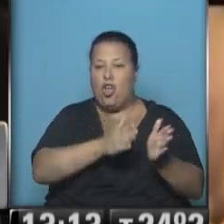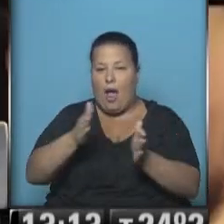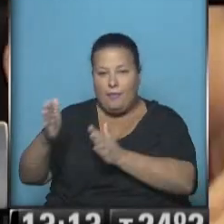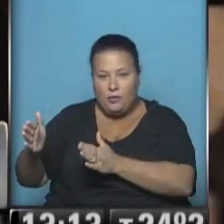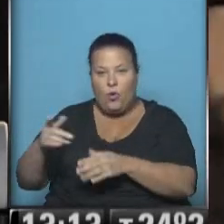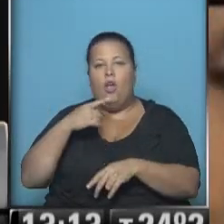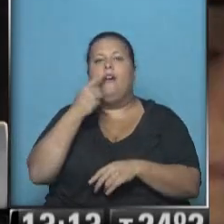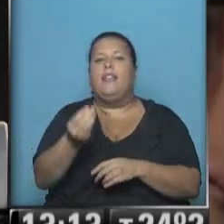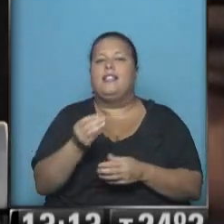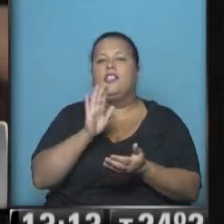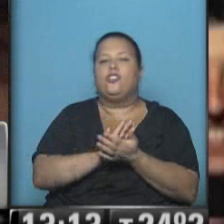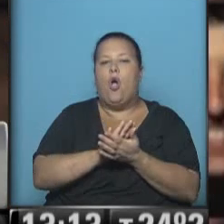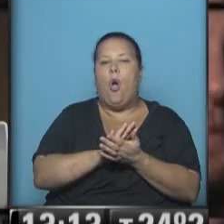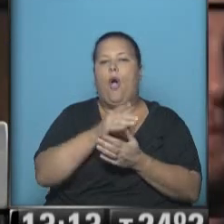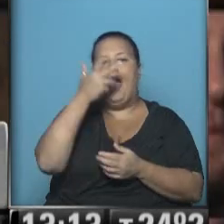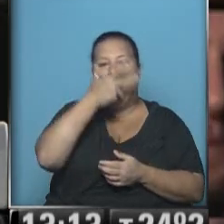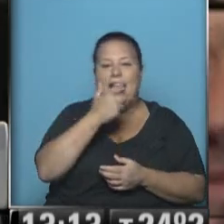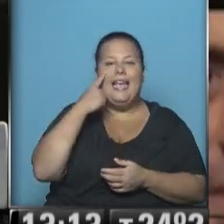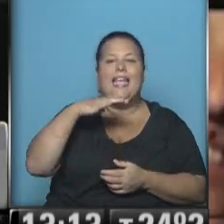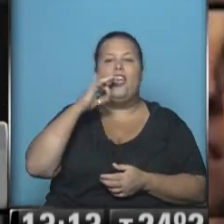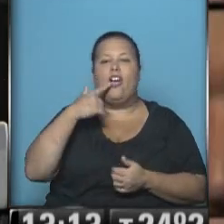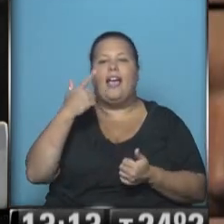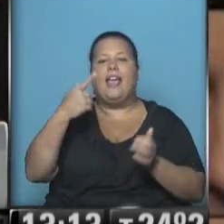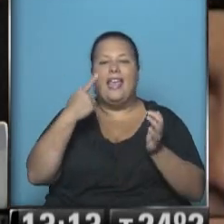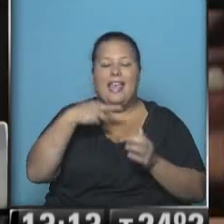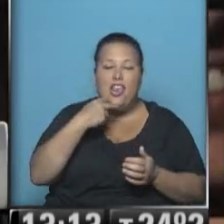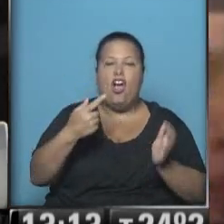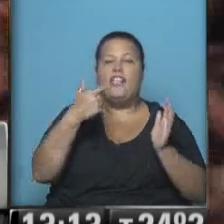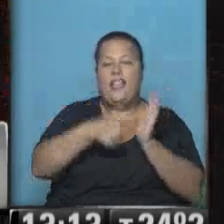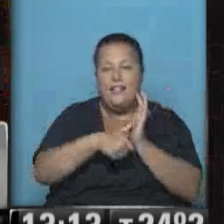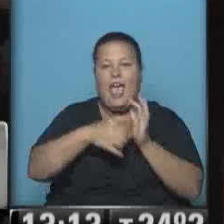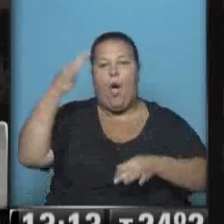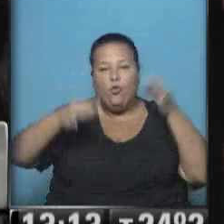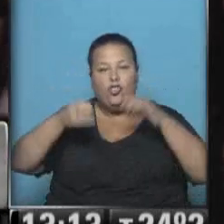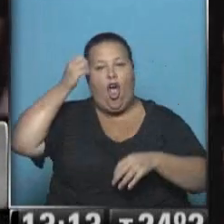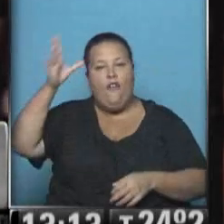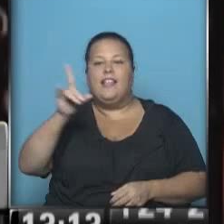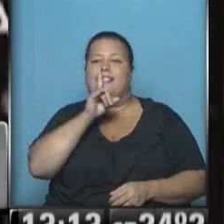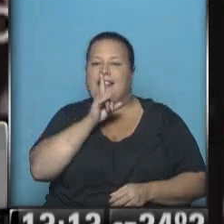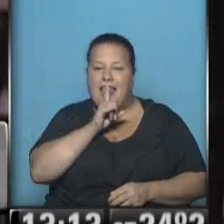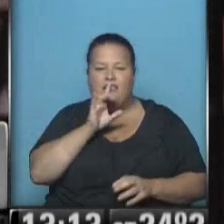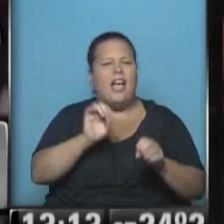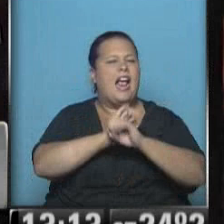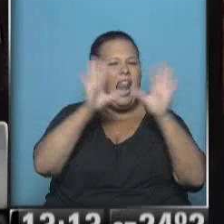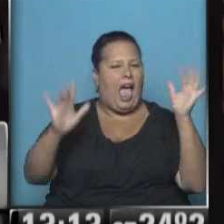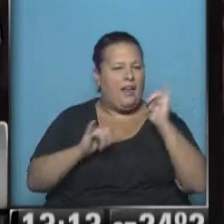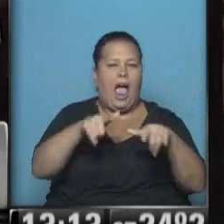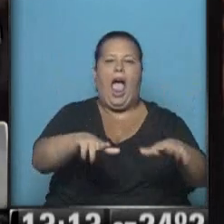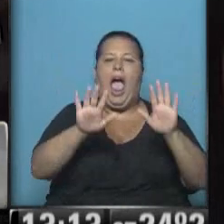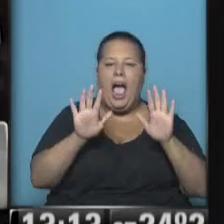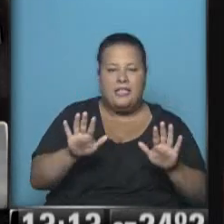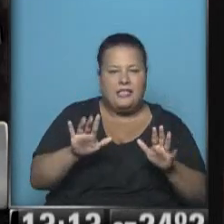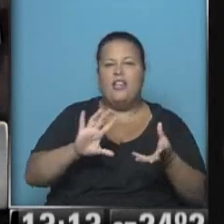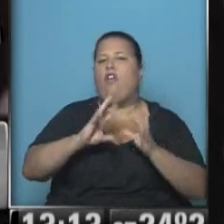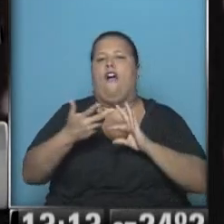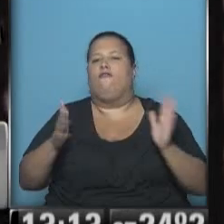uno de ellos responde a las iniciales a hijos identidad justicia olvido y silencio con un lenguaje claro esto es esto y no